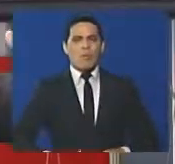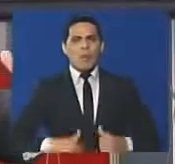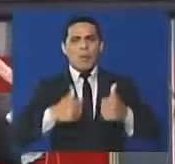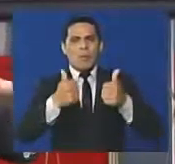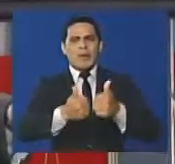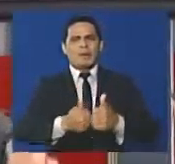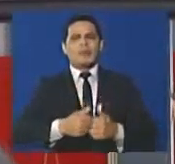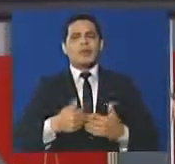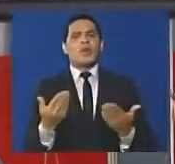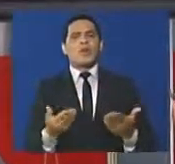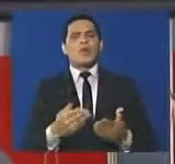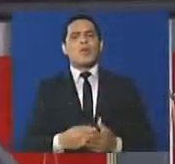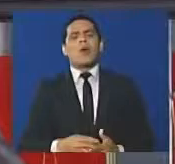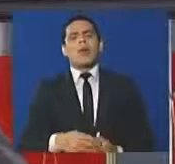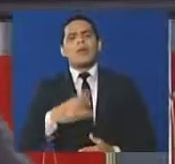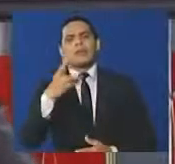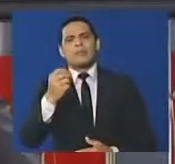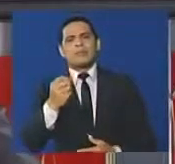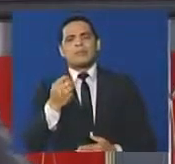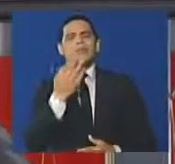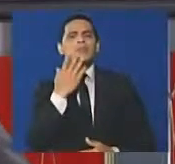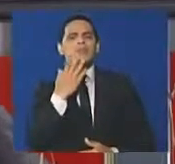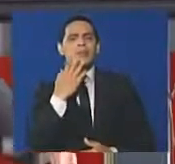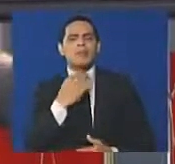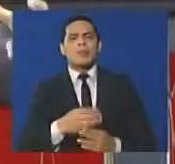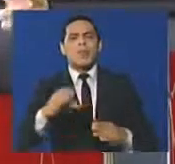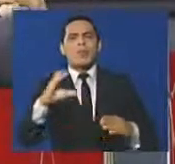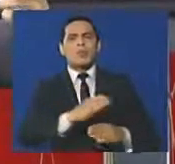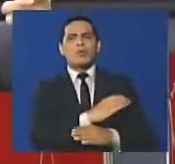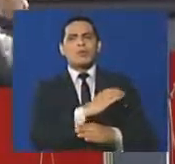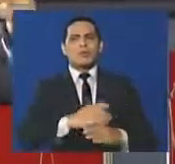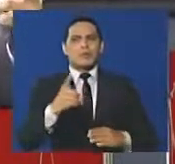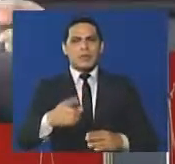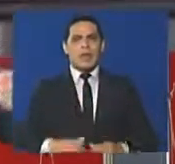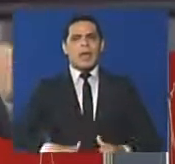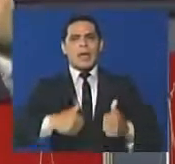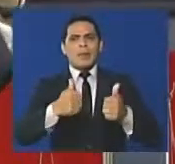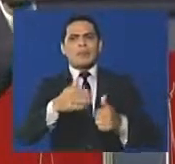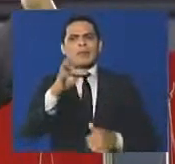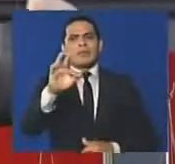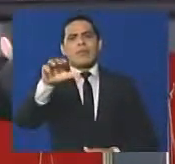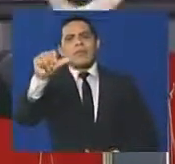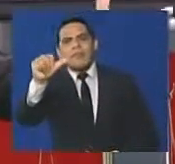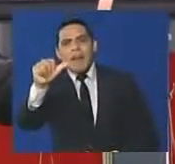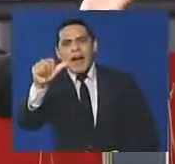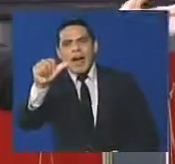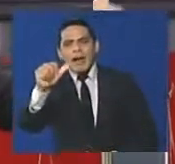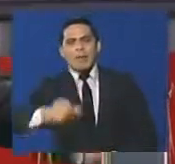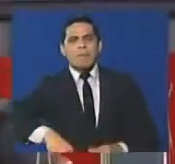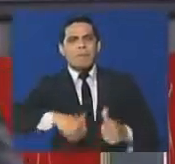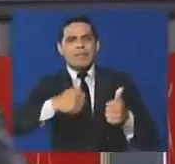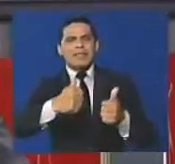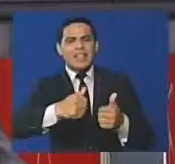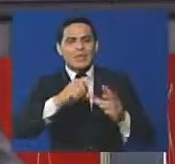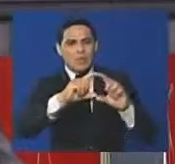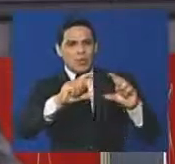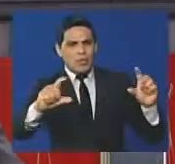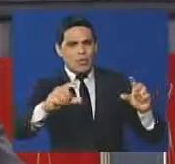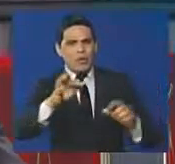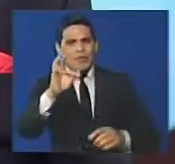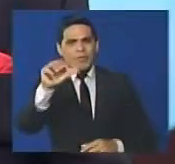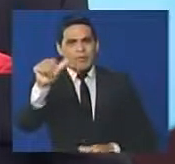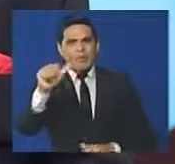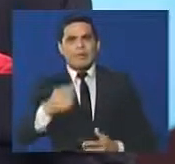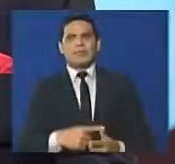nota musical? Porque algunos dicen, por ejemplo, usted arrancó en fa. Arranquemos en fa este programa. Bienvenido.